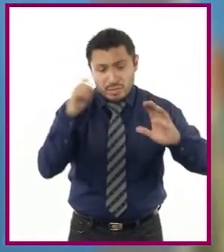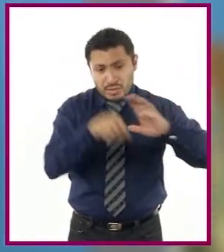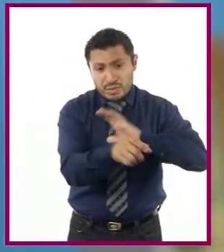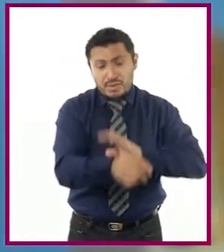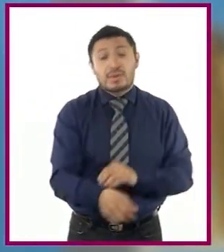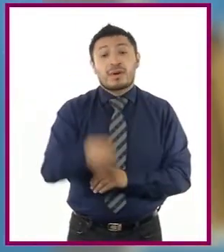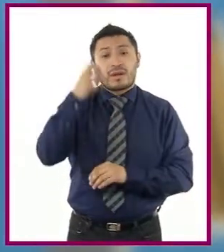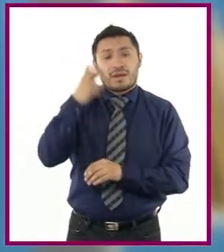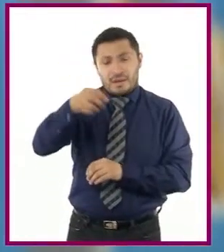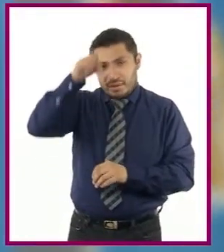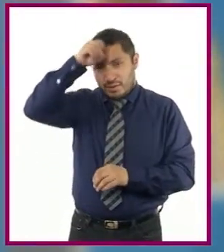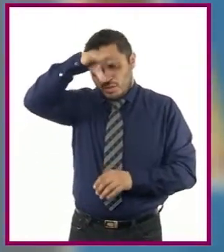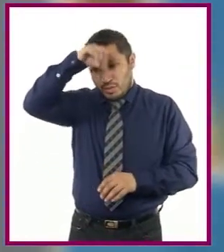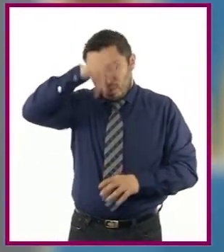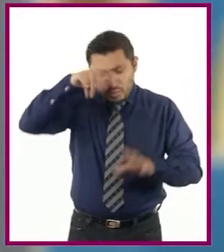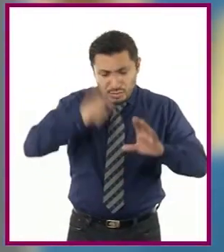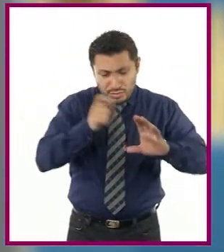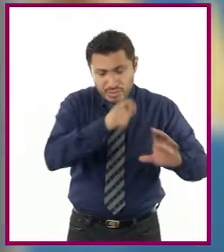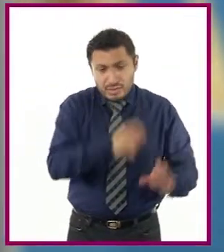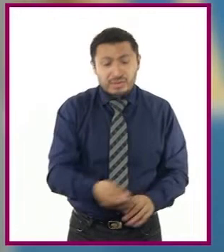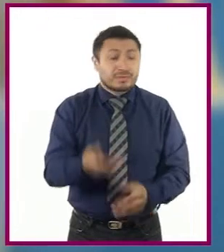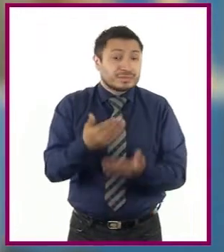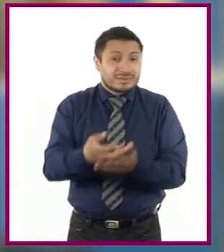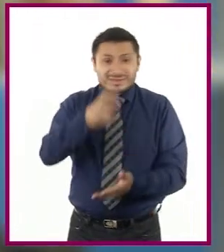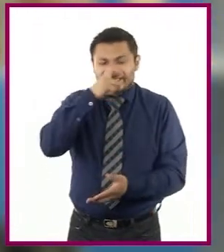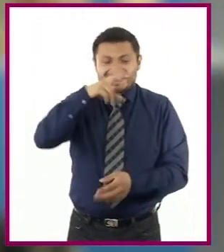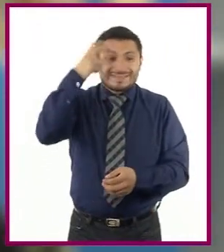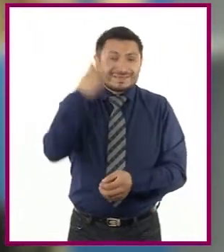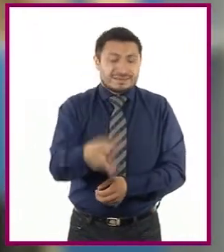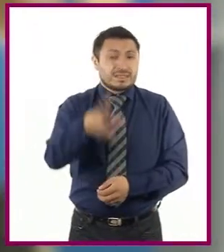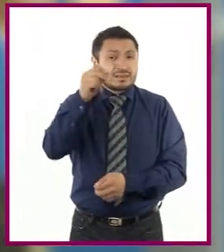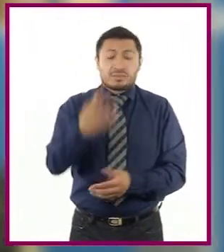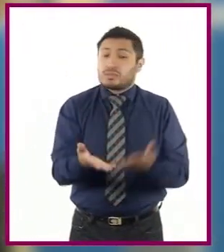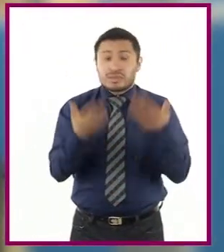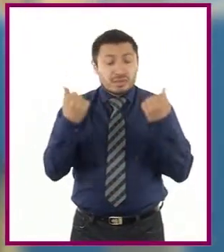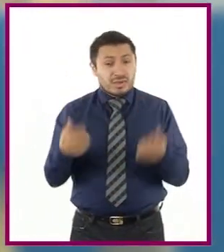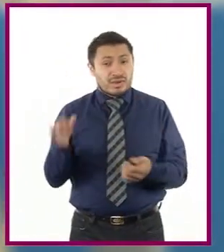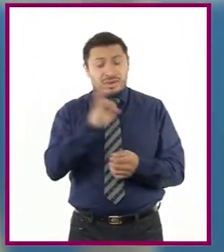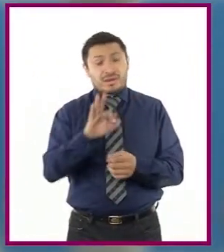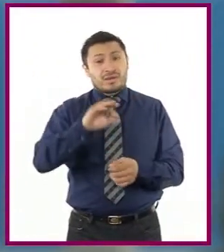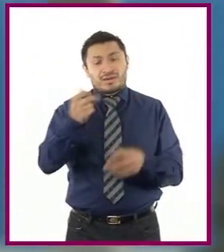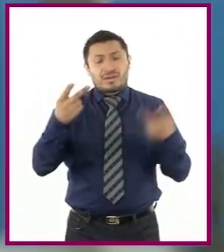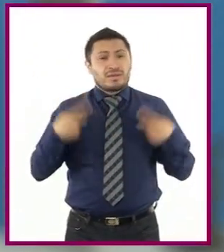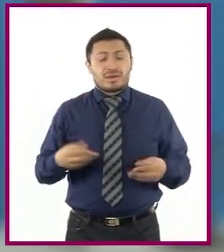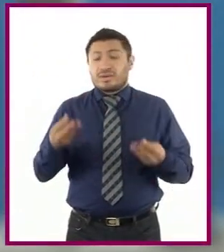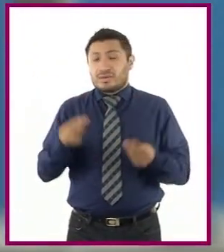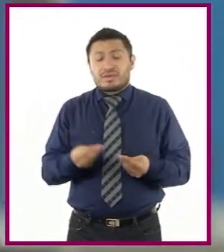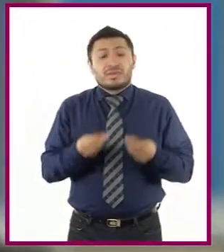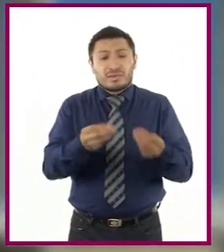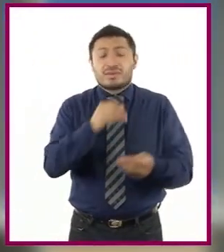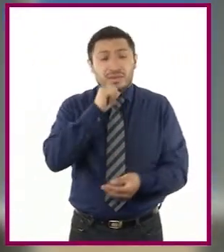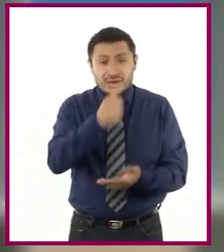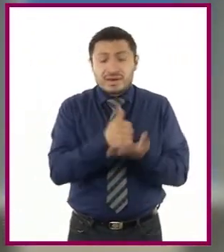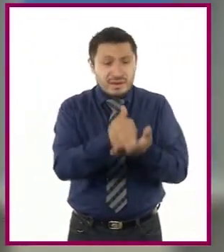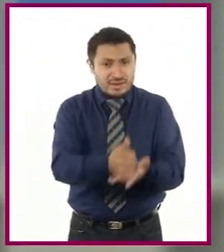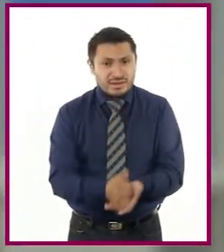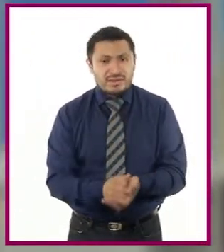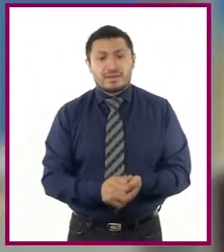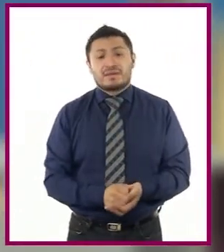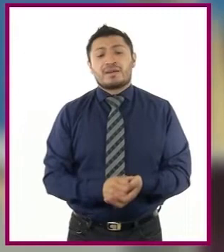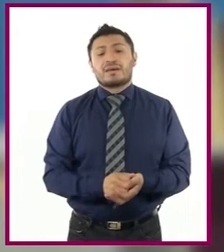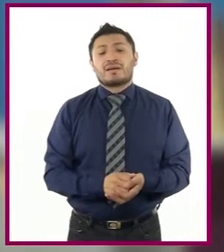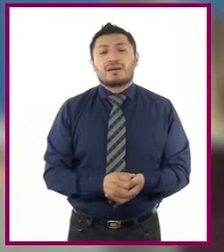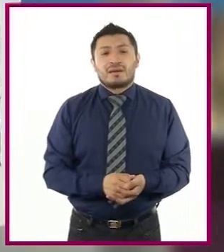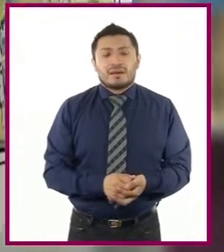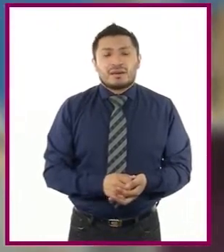sentido, no habría existido sin las haciendas que suministraban recursos y mano de obra, ni los estancos que proporcionaban